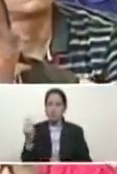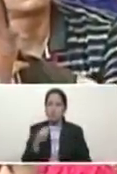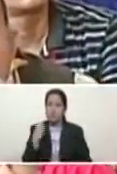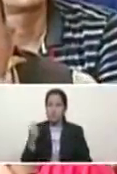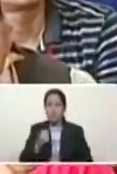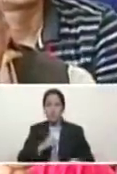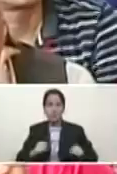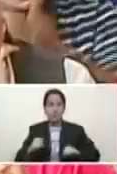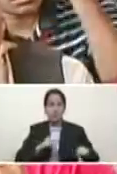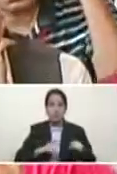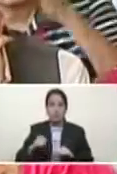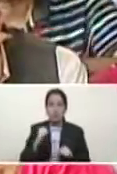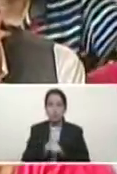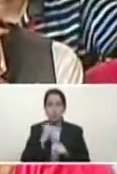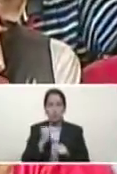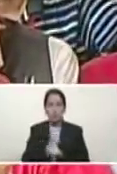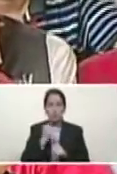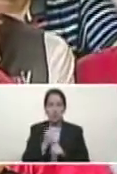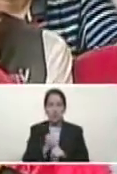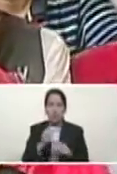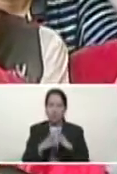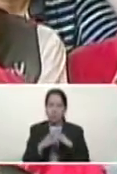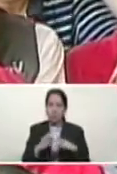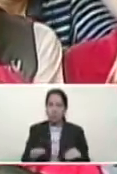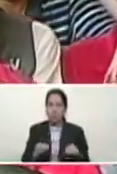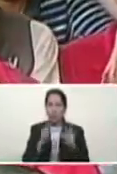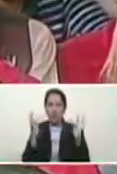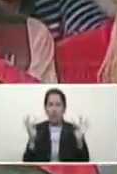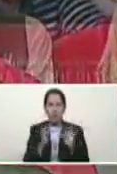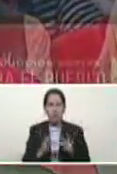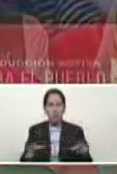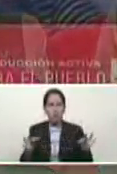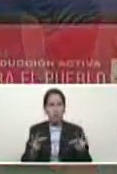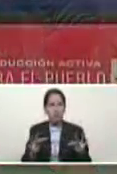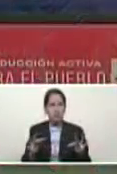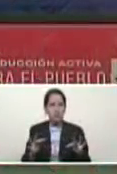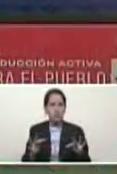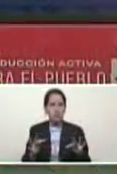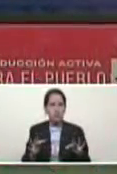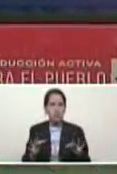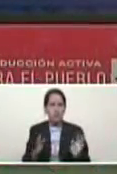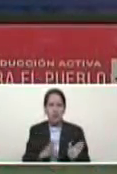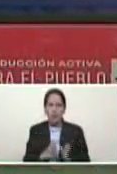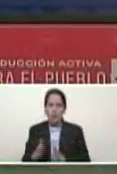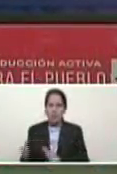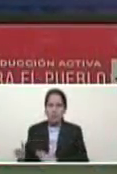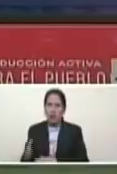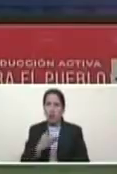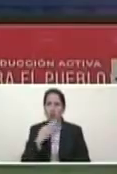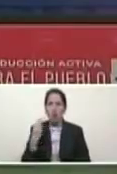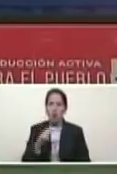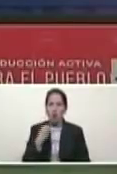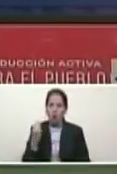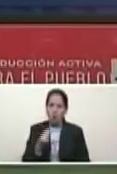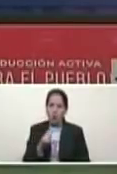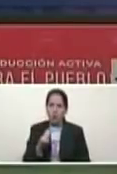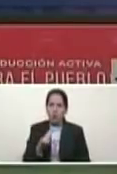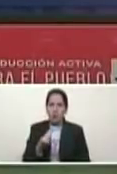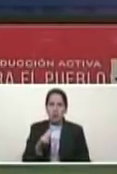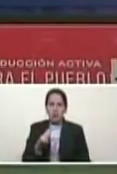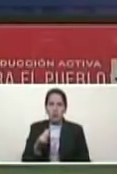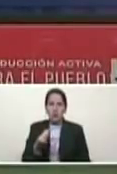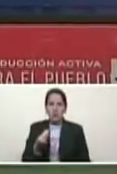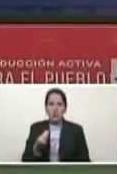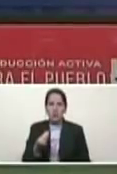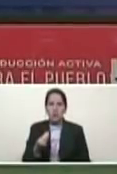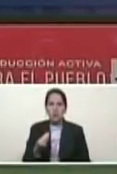articular en todos los niveles para que la juventud, con el Plan Chamba Juvenil, la misión Chamba